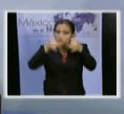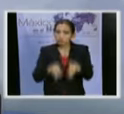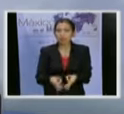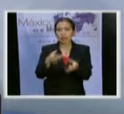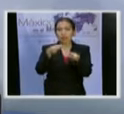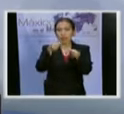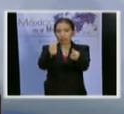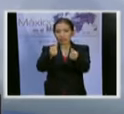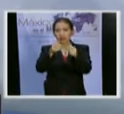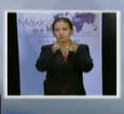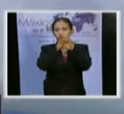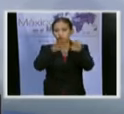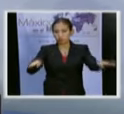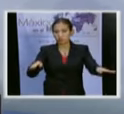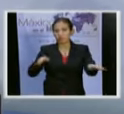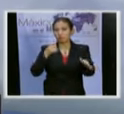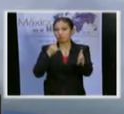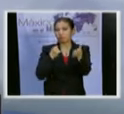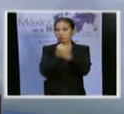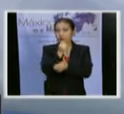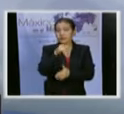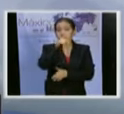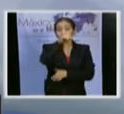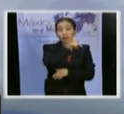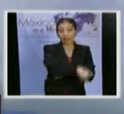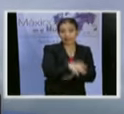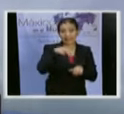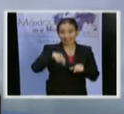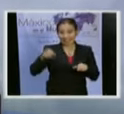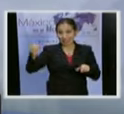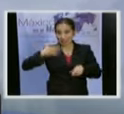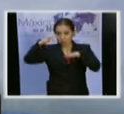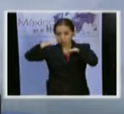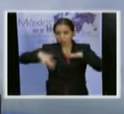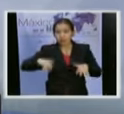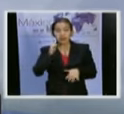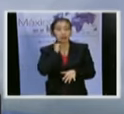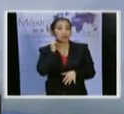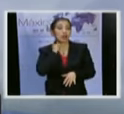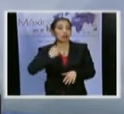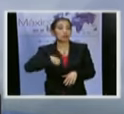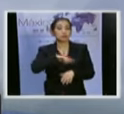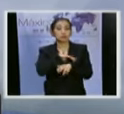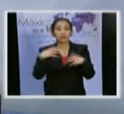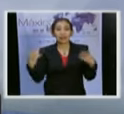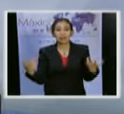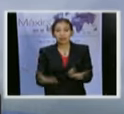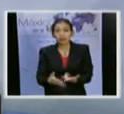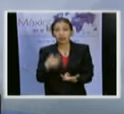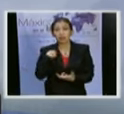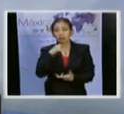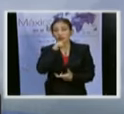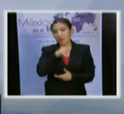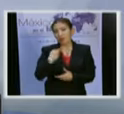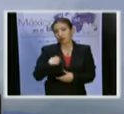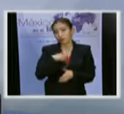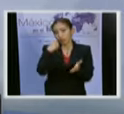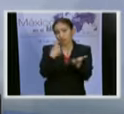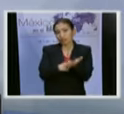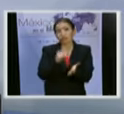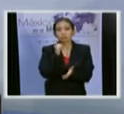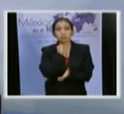calidad democrática. De ahí que en este foro del Senado pues lo que estemos haciendo es también nosotros en el